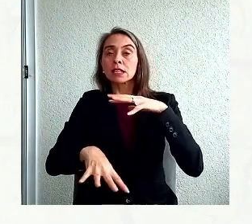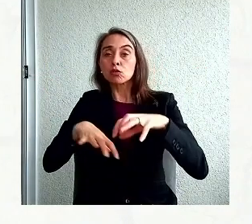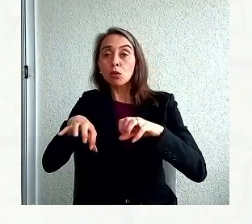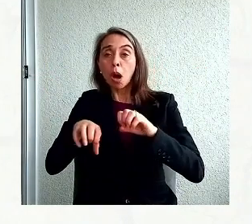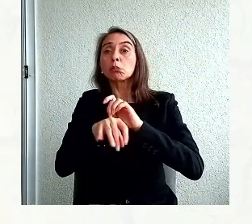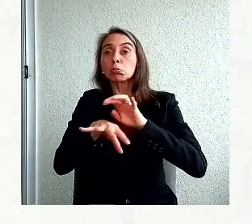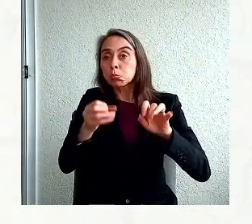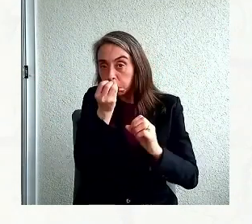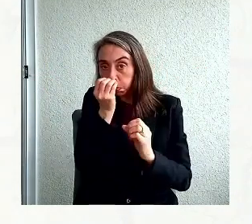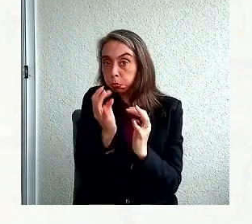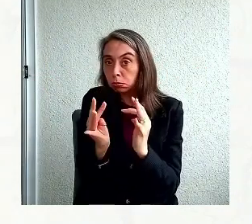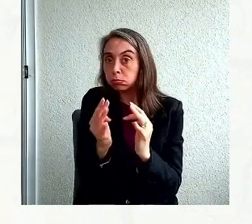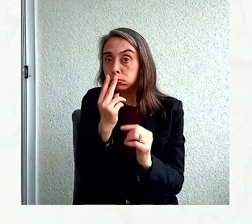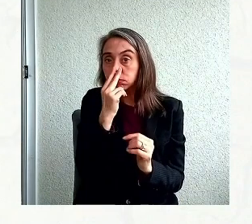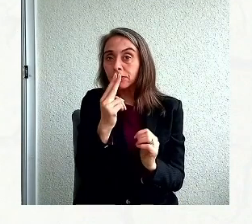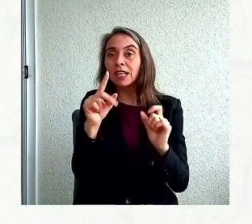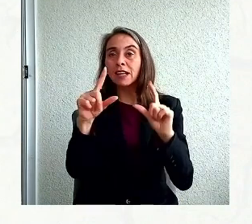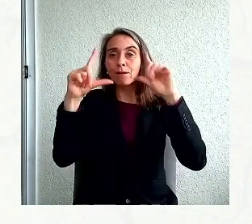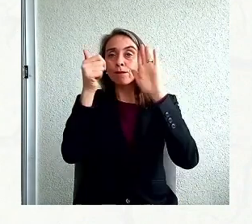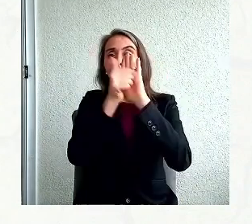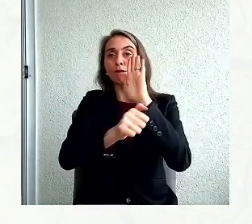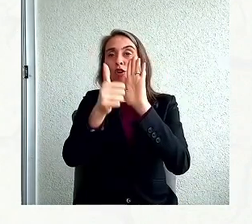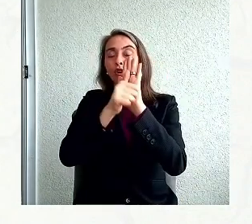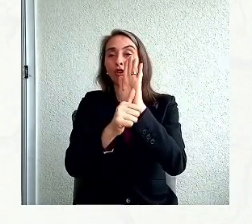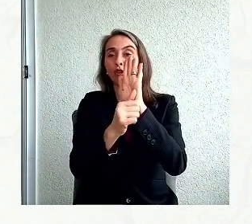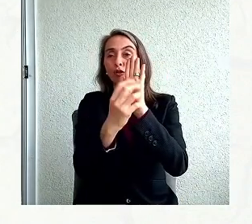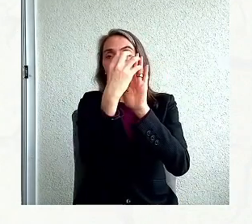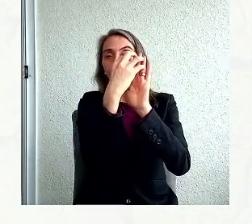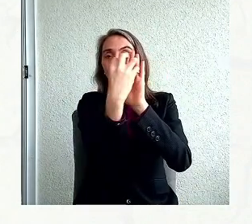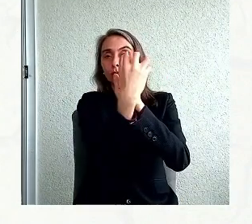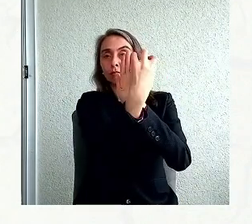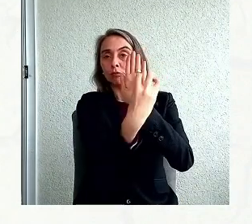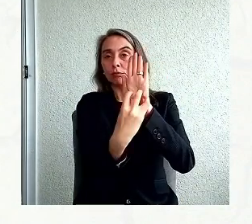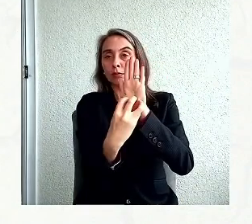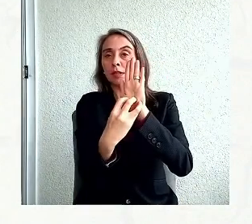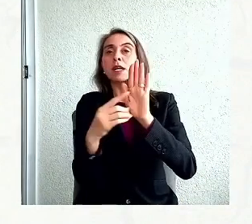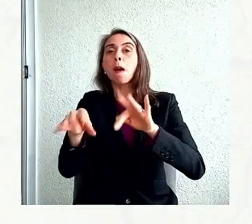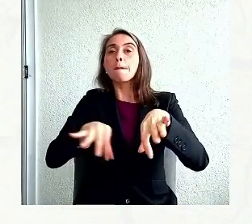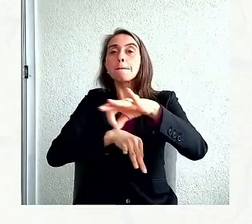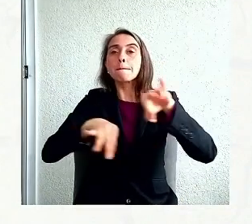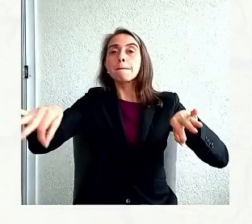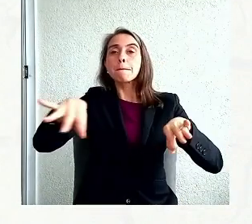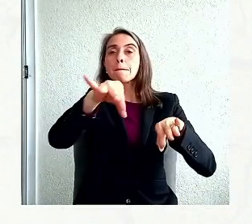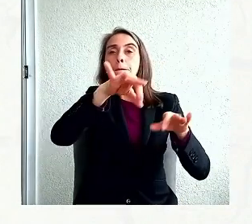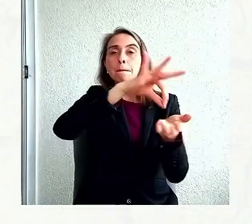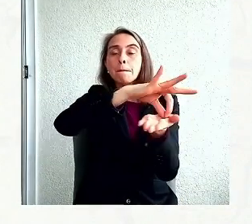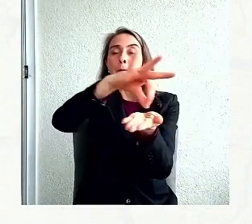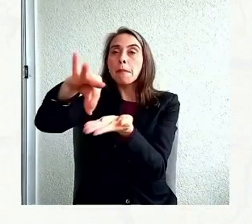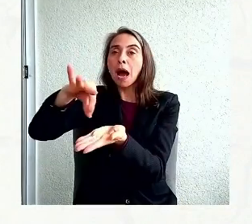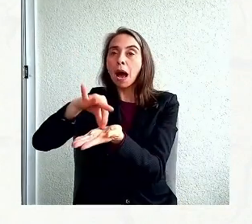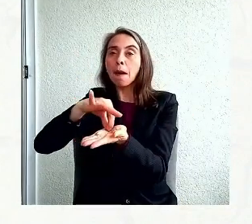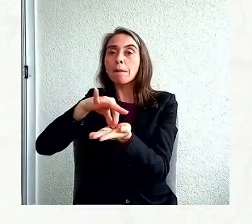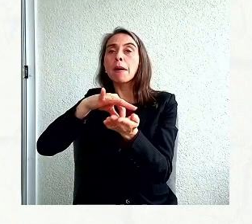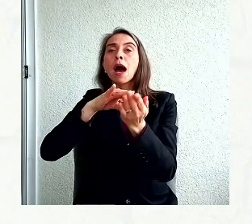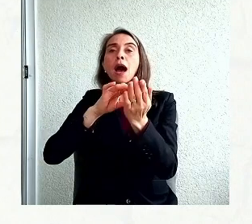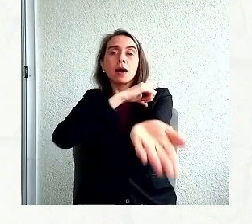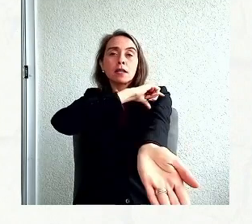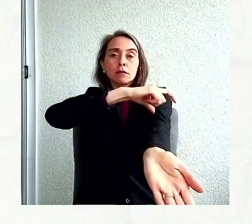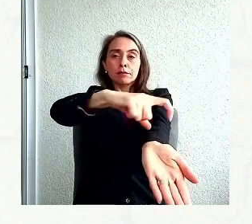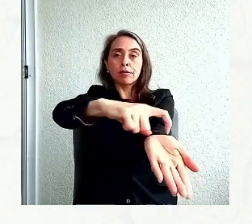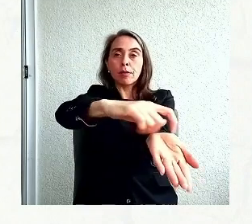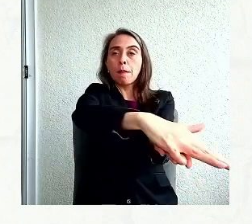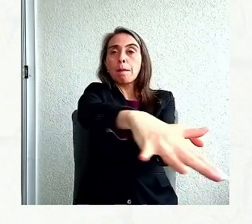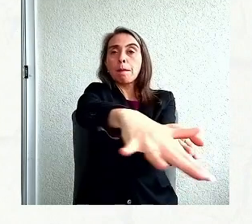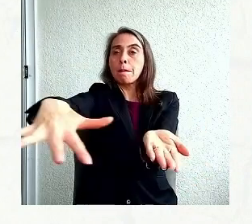muestra un mapa de la plataforma continental de la Antártica, solamente para comentar que si uno